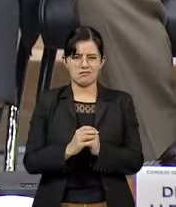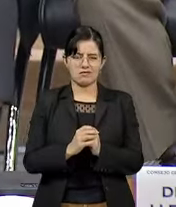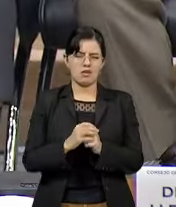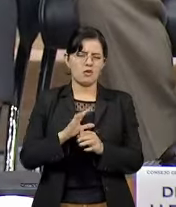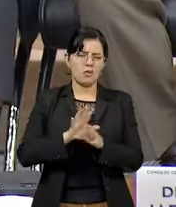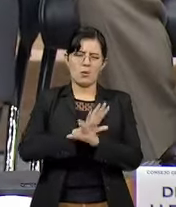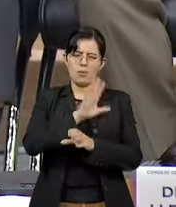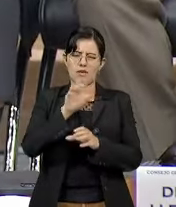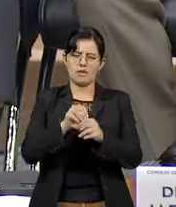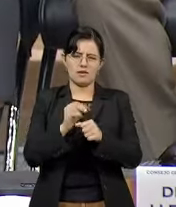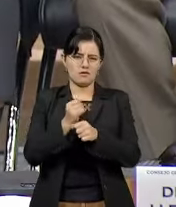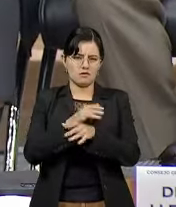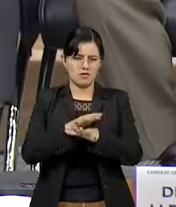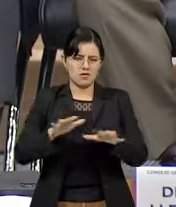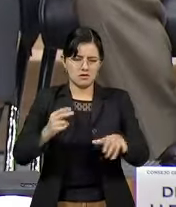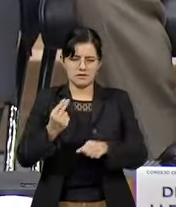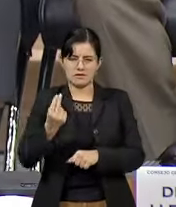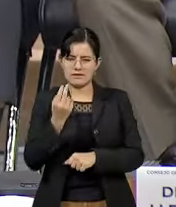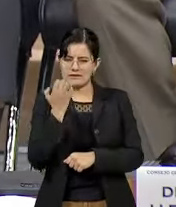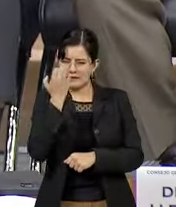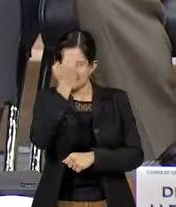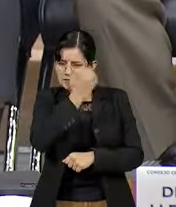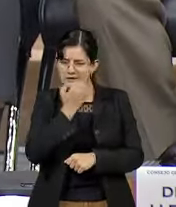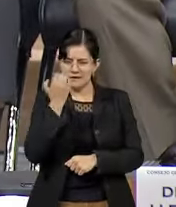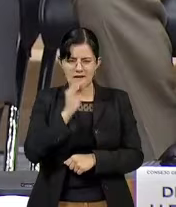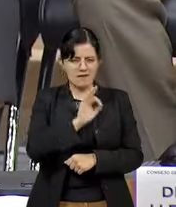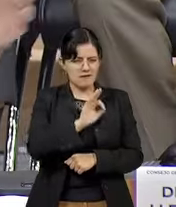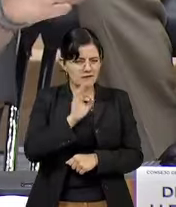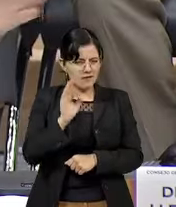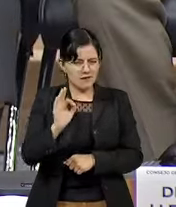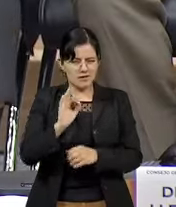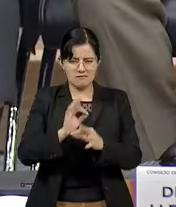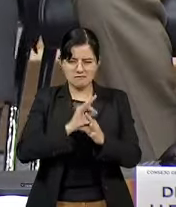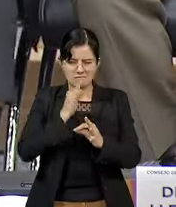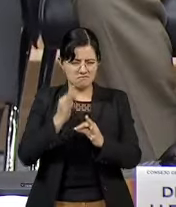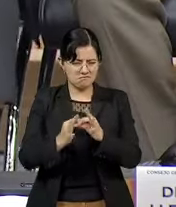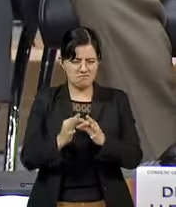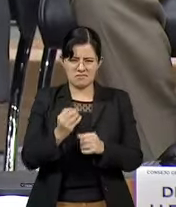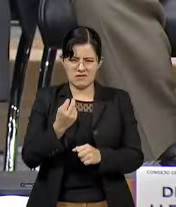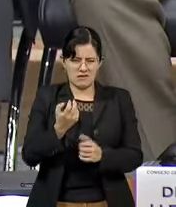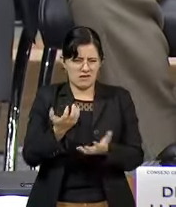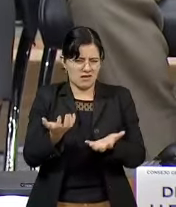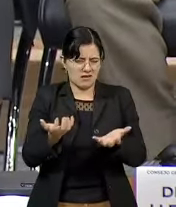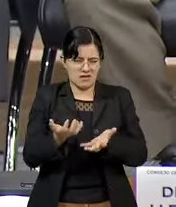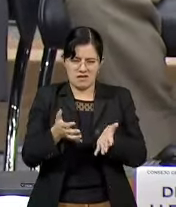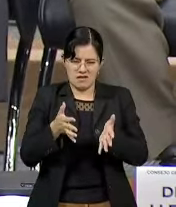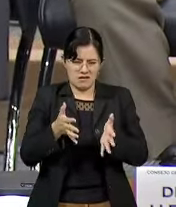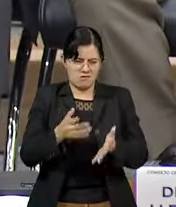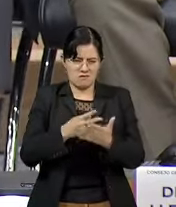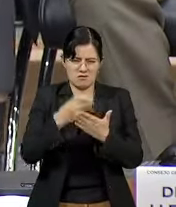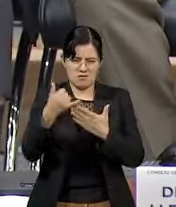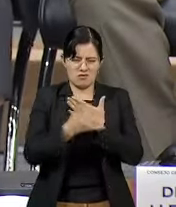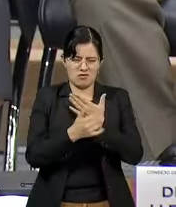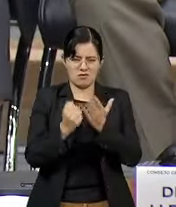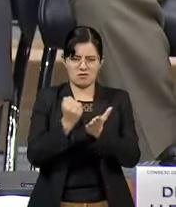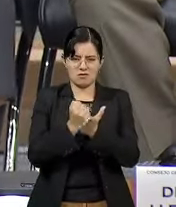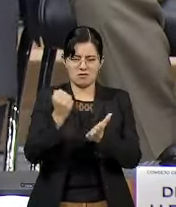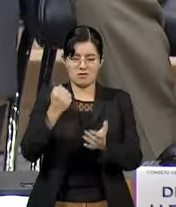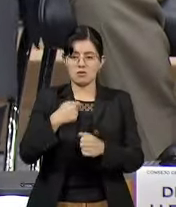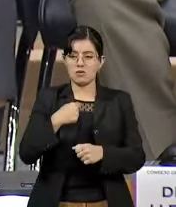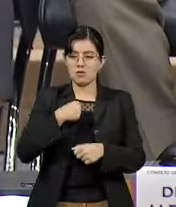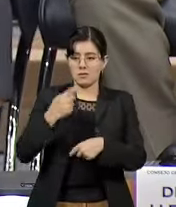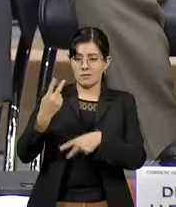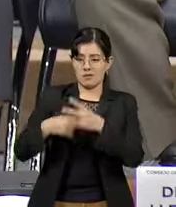analizar en tiempo modo y lugar Así se hicieron y bajo esos términos se aprobaron yo no vengo a hablar aquí a favor